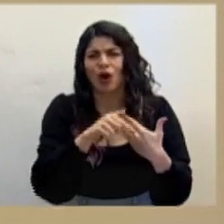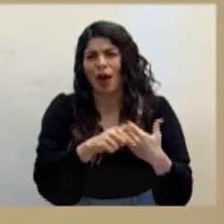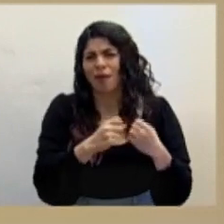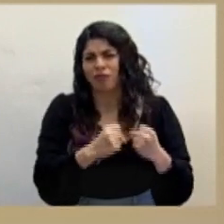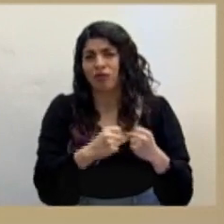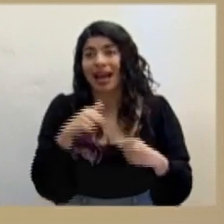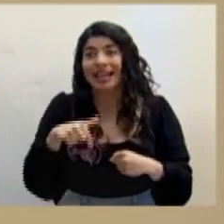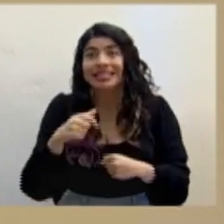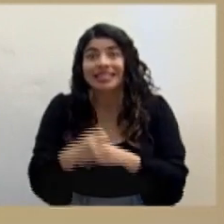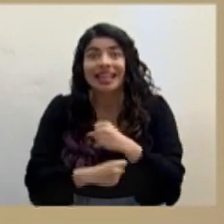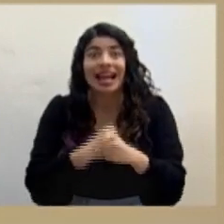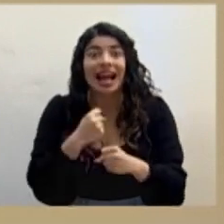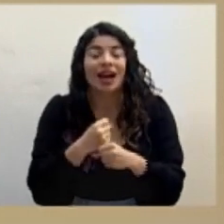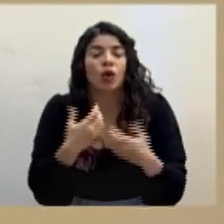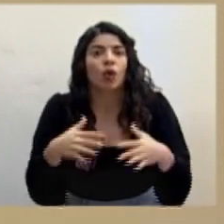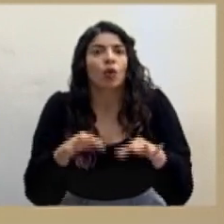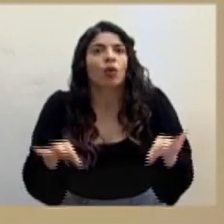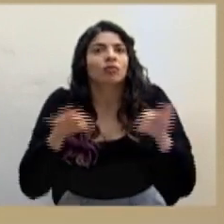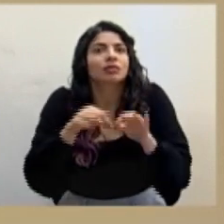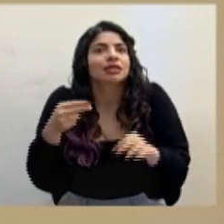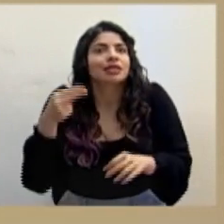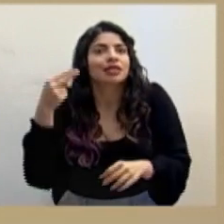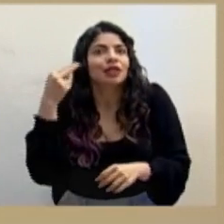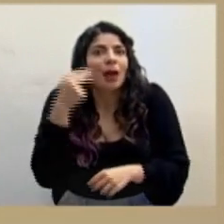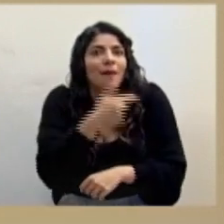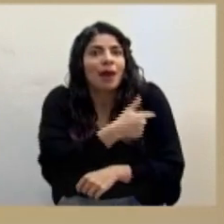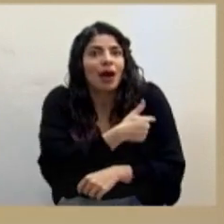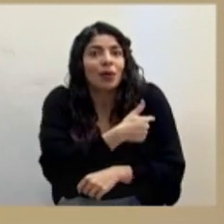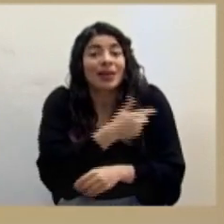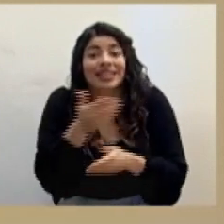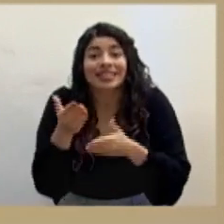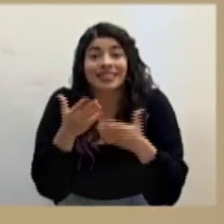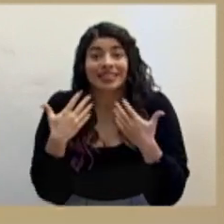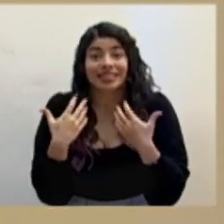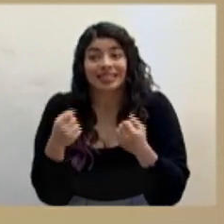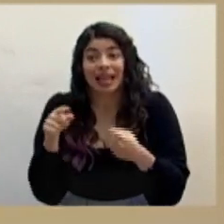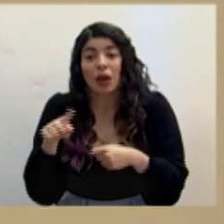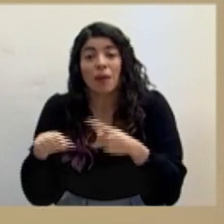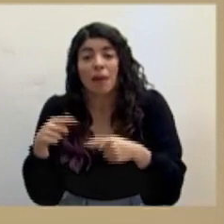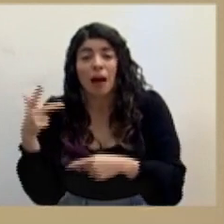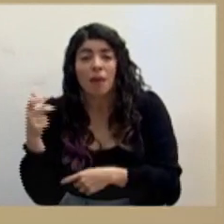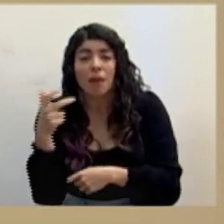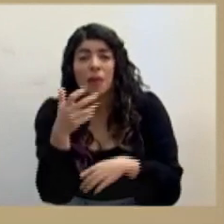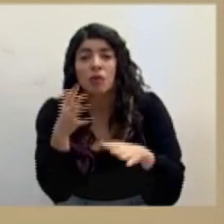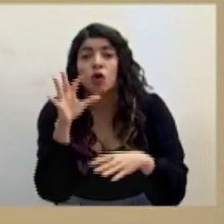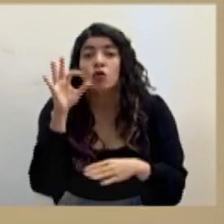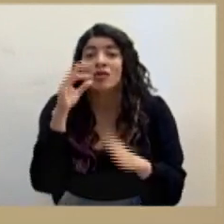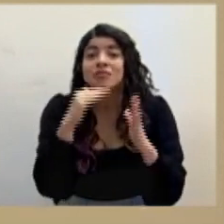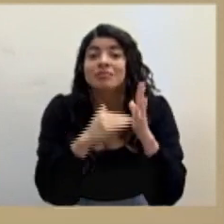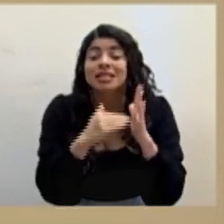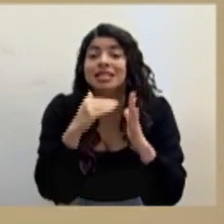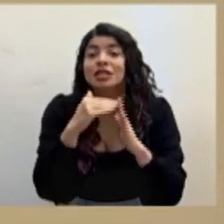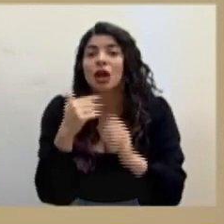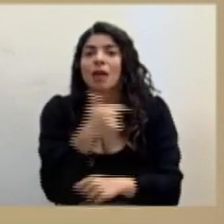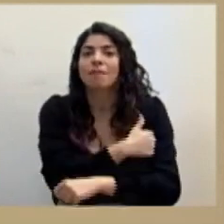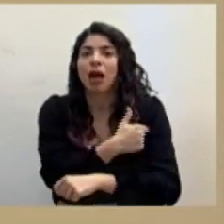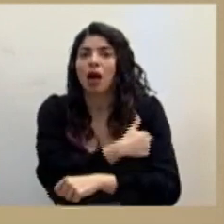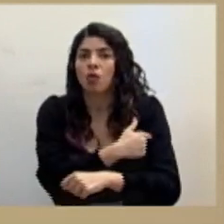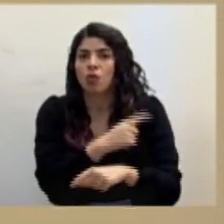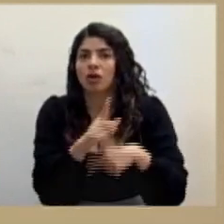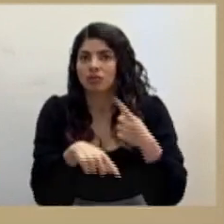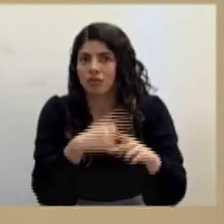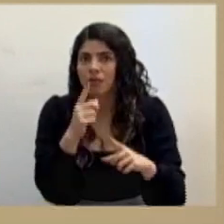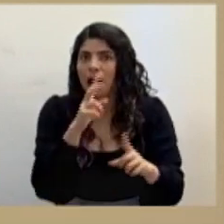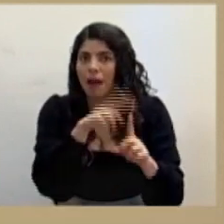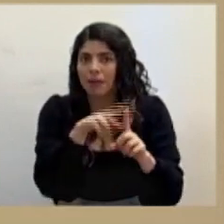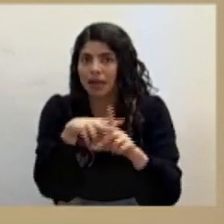año histórico en vacunación. Los servicios de salud aplicarán este año un aproximado de 9 millones de dosis de vacunas,